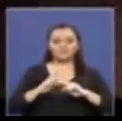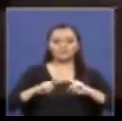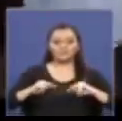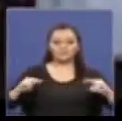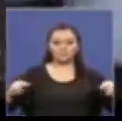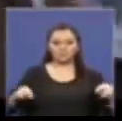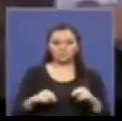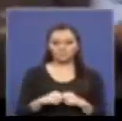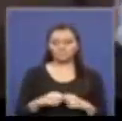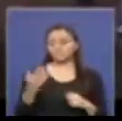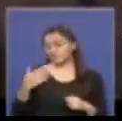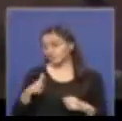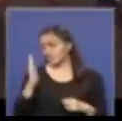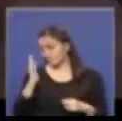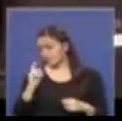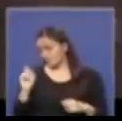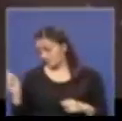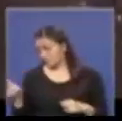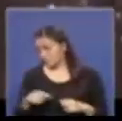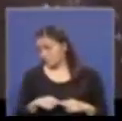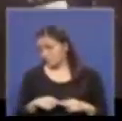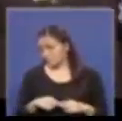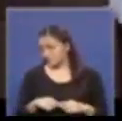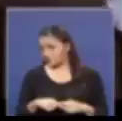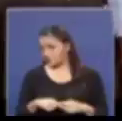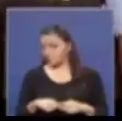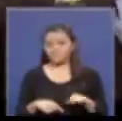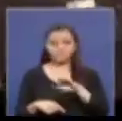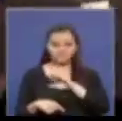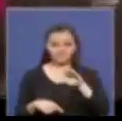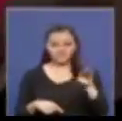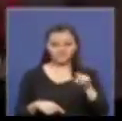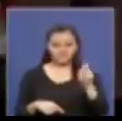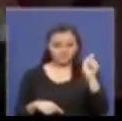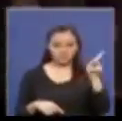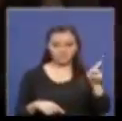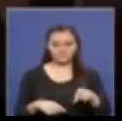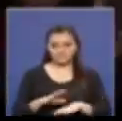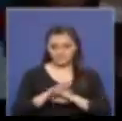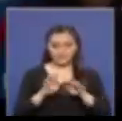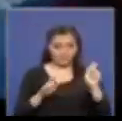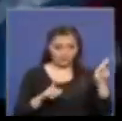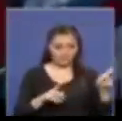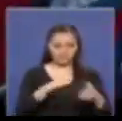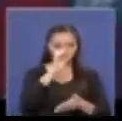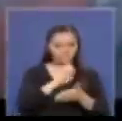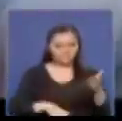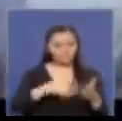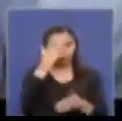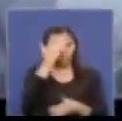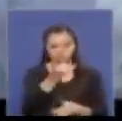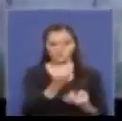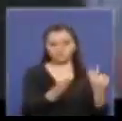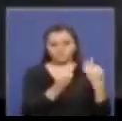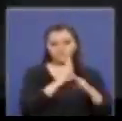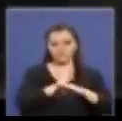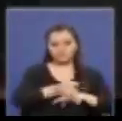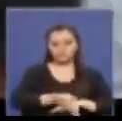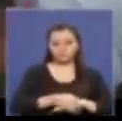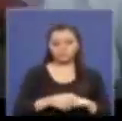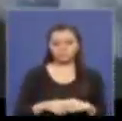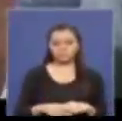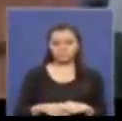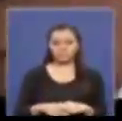Bueno, ya tienen el discurso del aeropuerto. Ya, olvídense eso. Y después me explican por qué lo omitieron. ¿Ok? Vamos, por favor, a